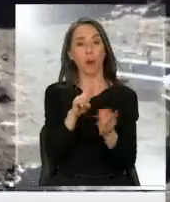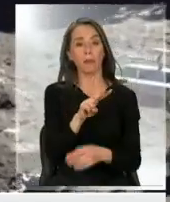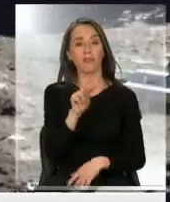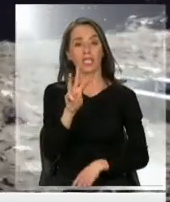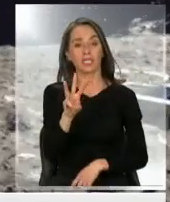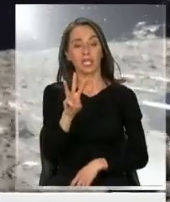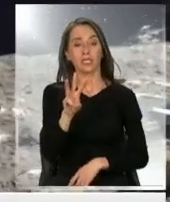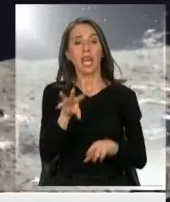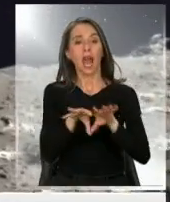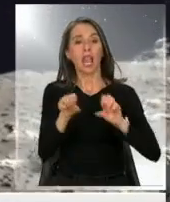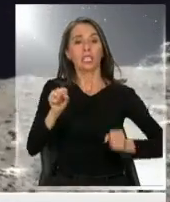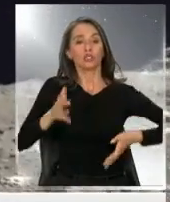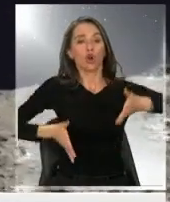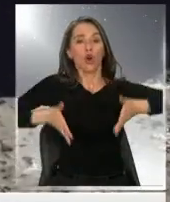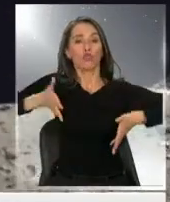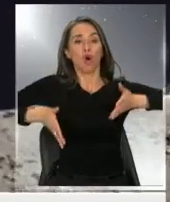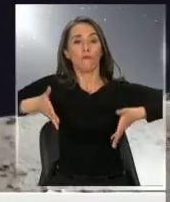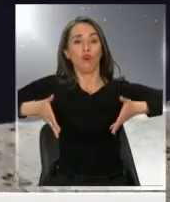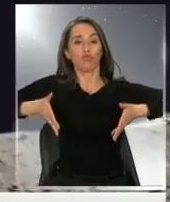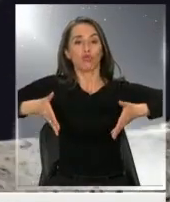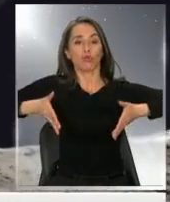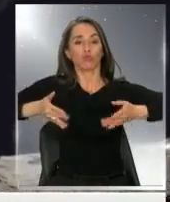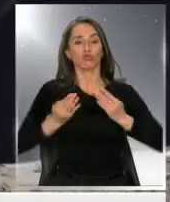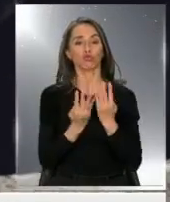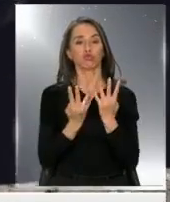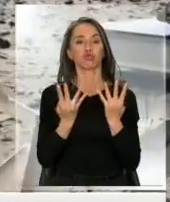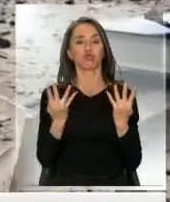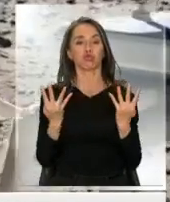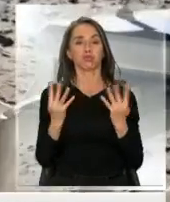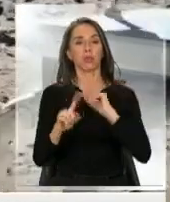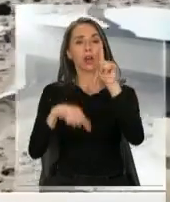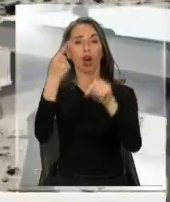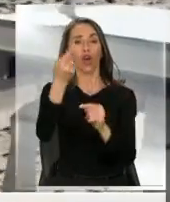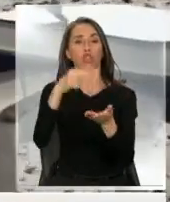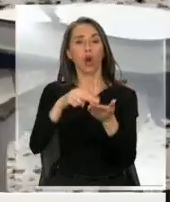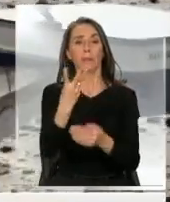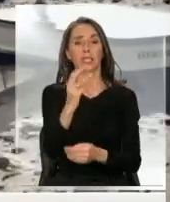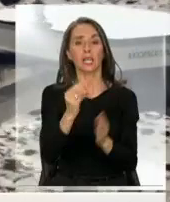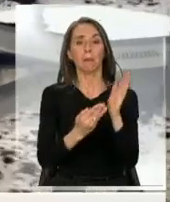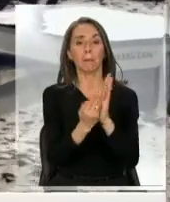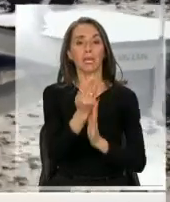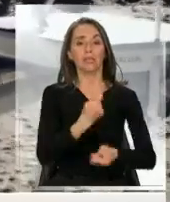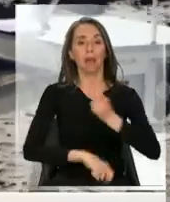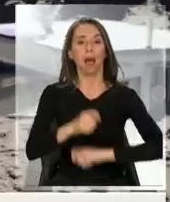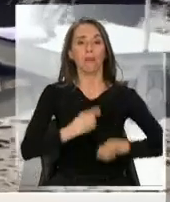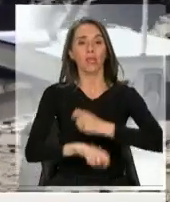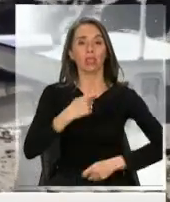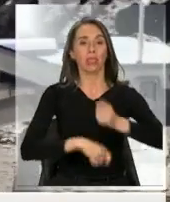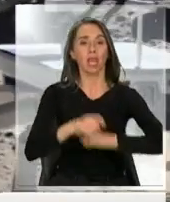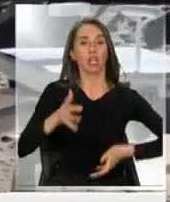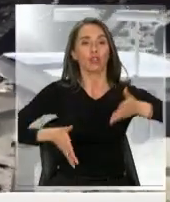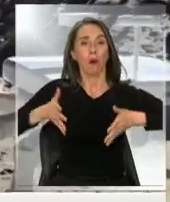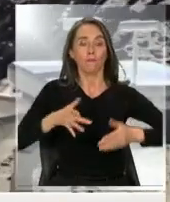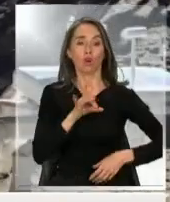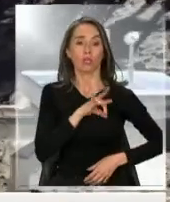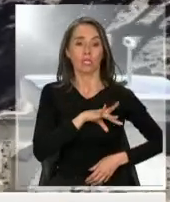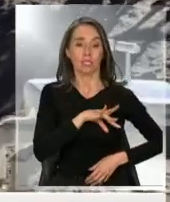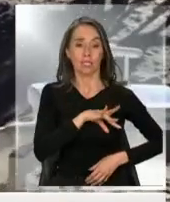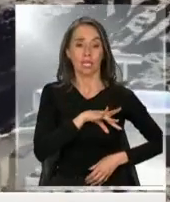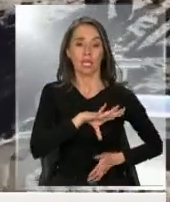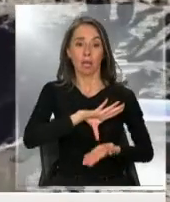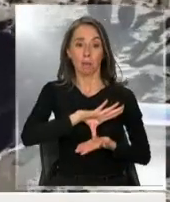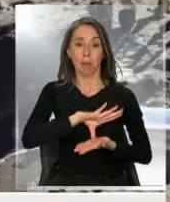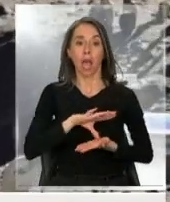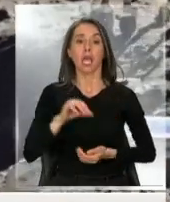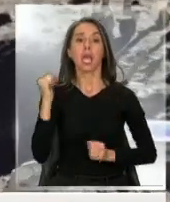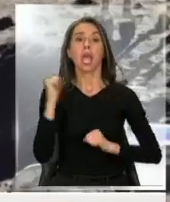tenga los prototipos prácticamente listos y para el año 2030 empezar a comercializarlos. Chile es un país en donde